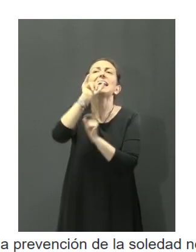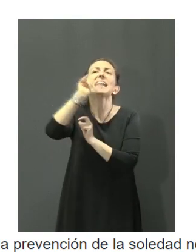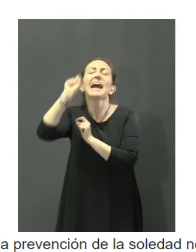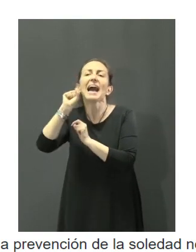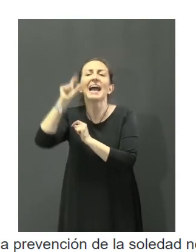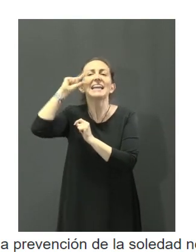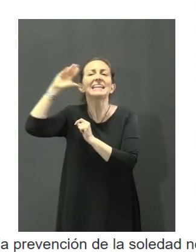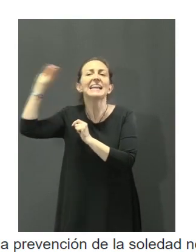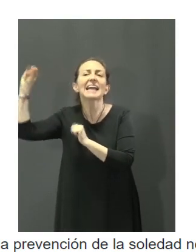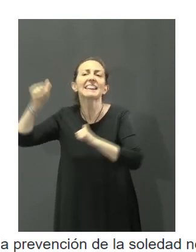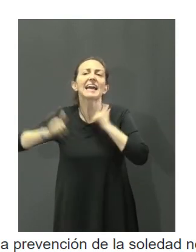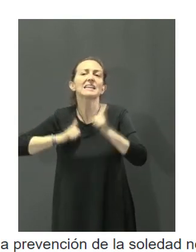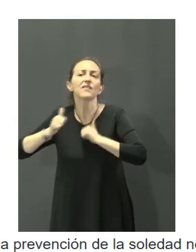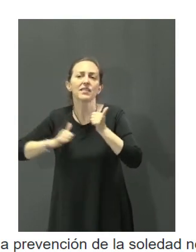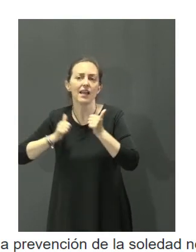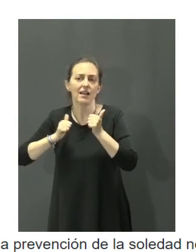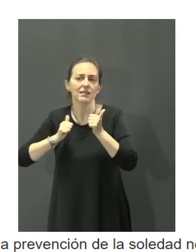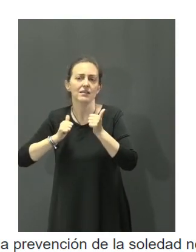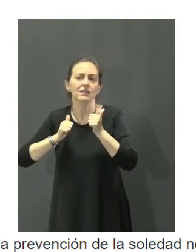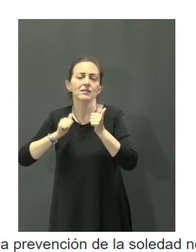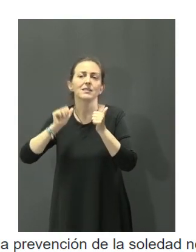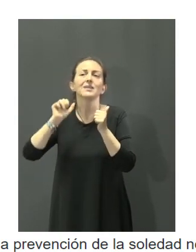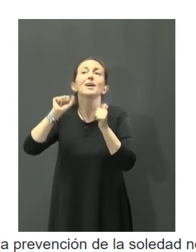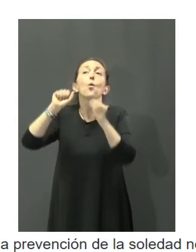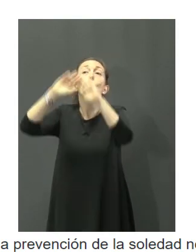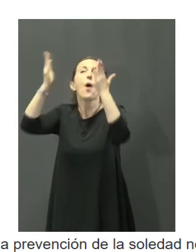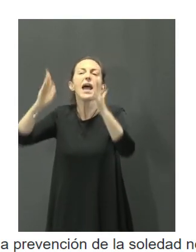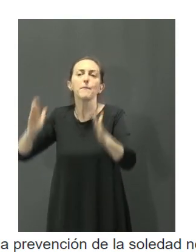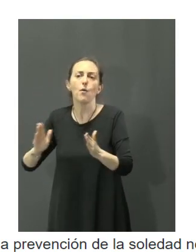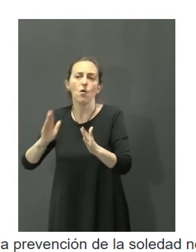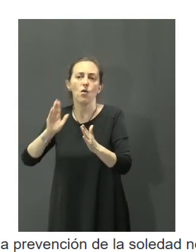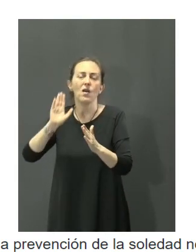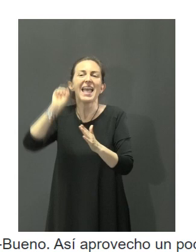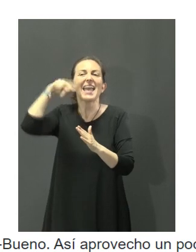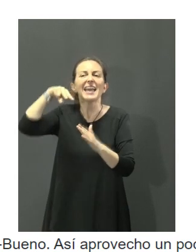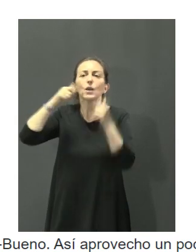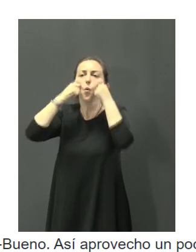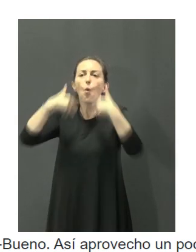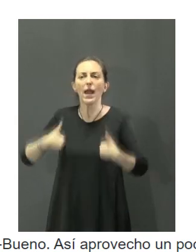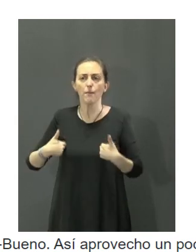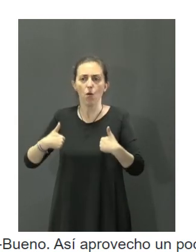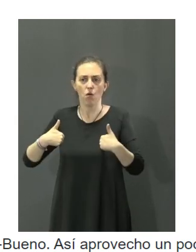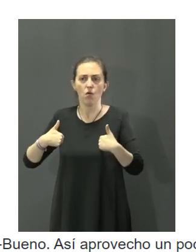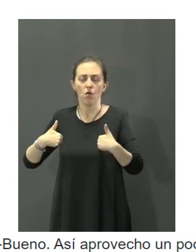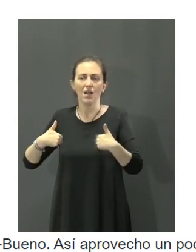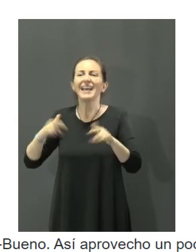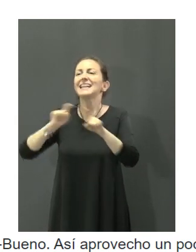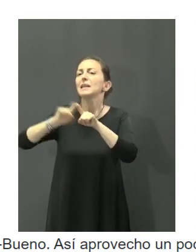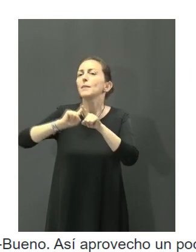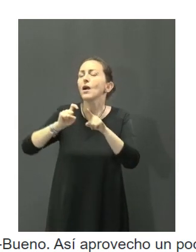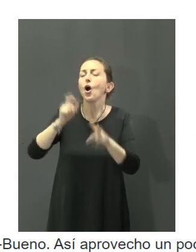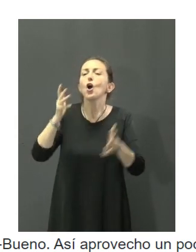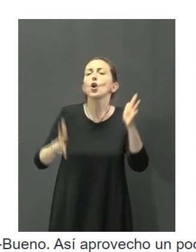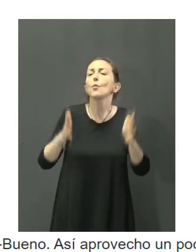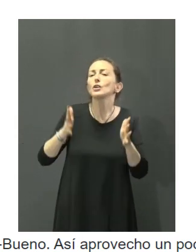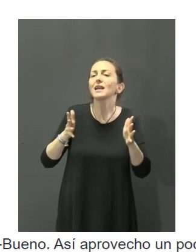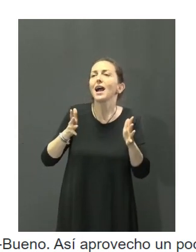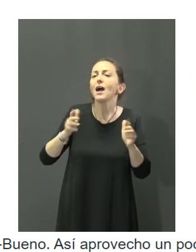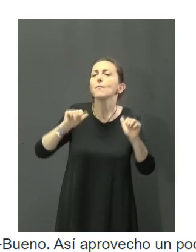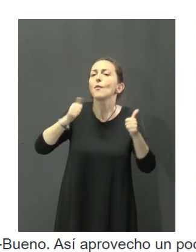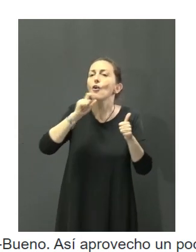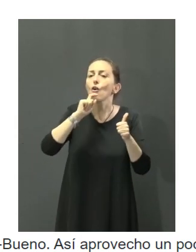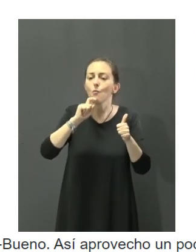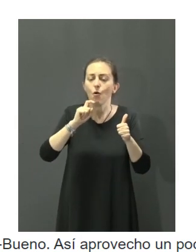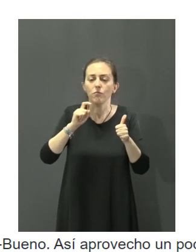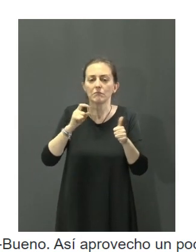artificial embodied, encuerpada, es como inteligencia artificial pero en un cuerpo físico, ¿no? Y lo típico de la robótica siempre se ha usado inicialmente es